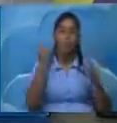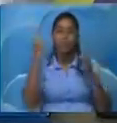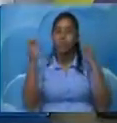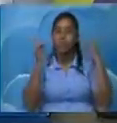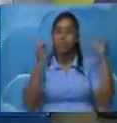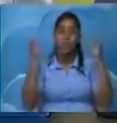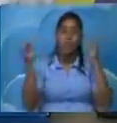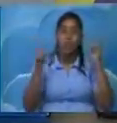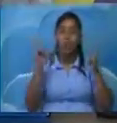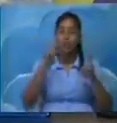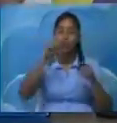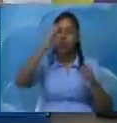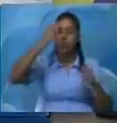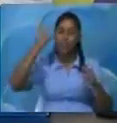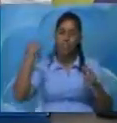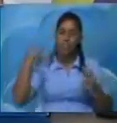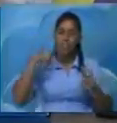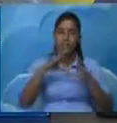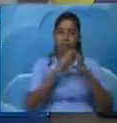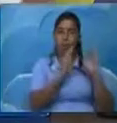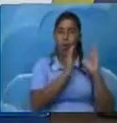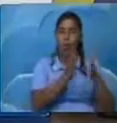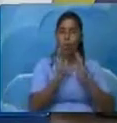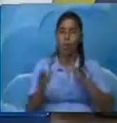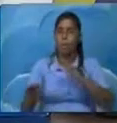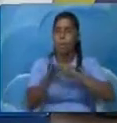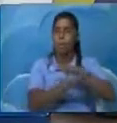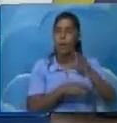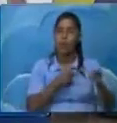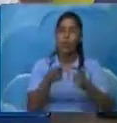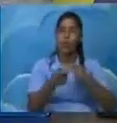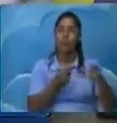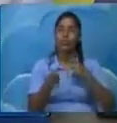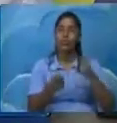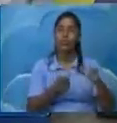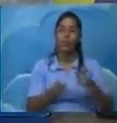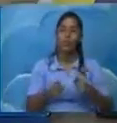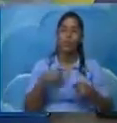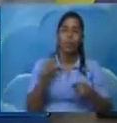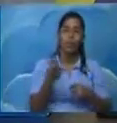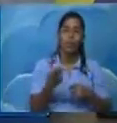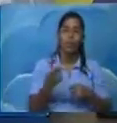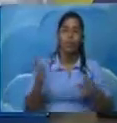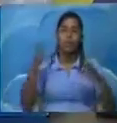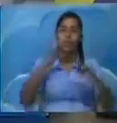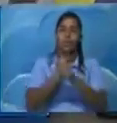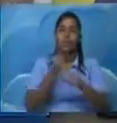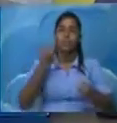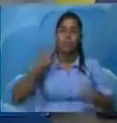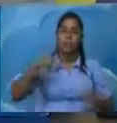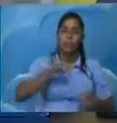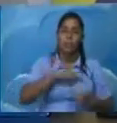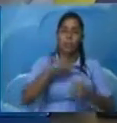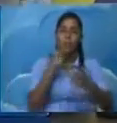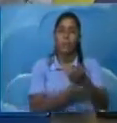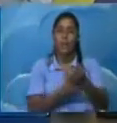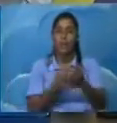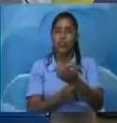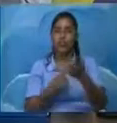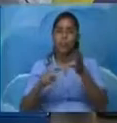Dios tiene todo bajo control. Cuando anoche nuestro hermano se presenta